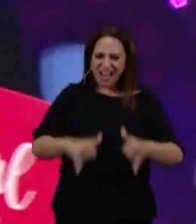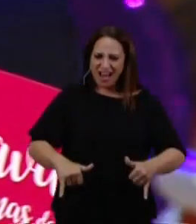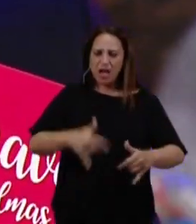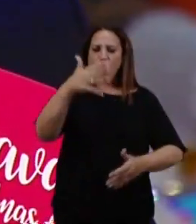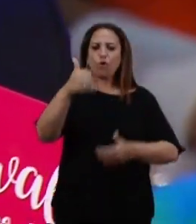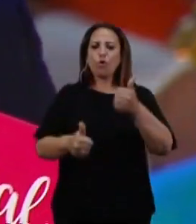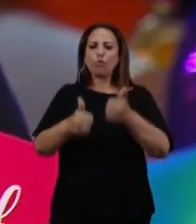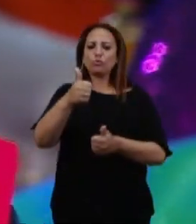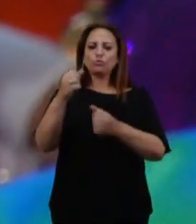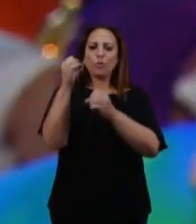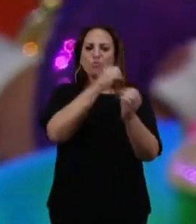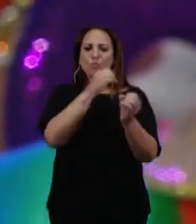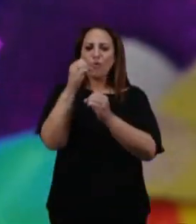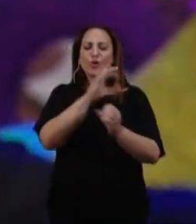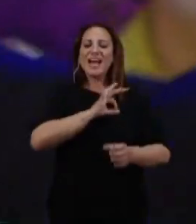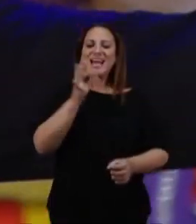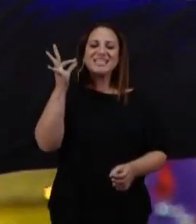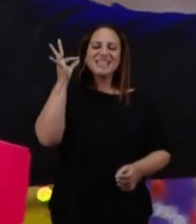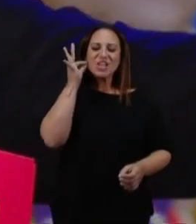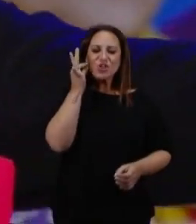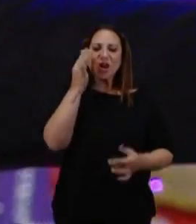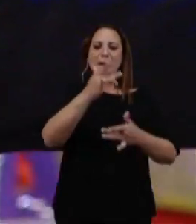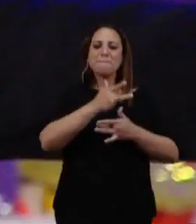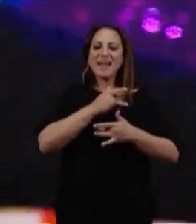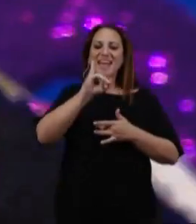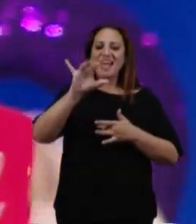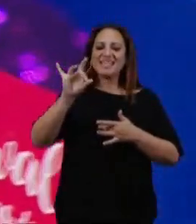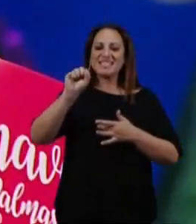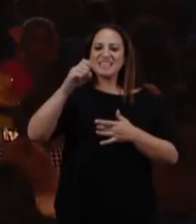de murga. Es la señora María Isabel García Volta y está ahí.